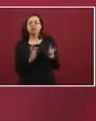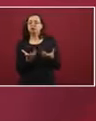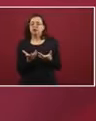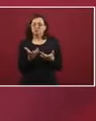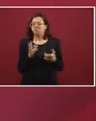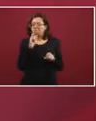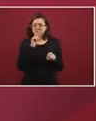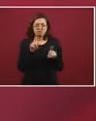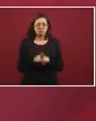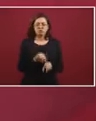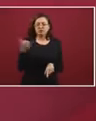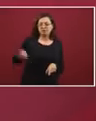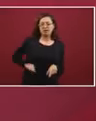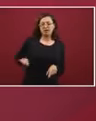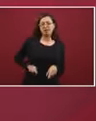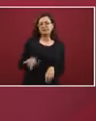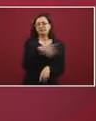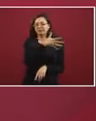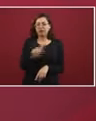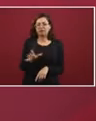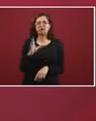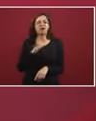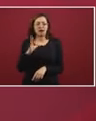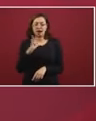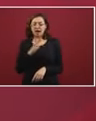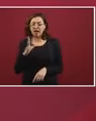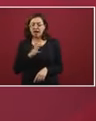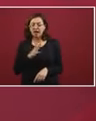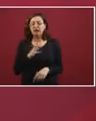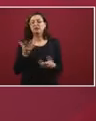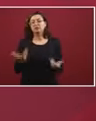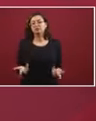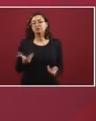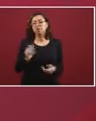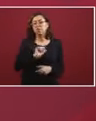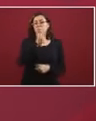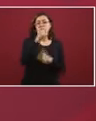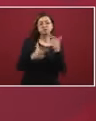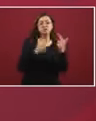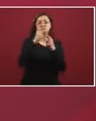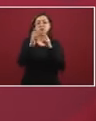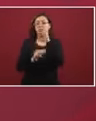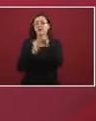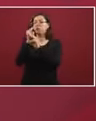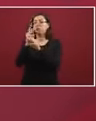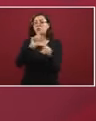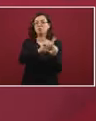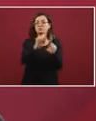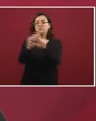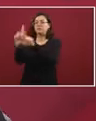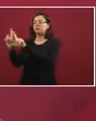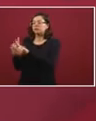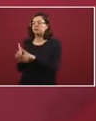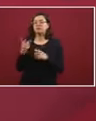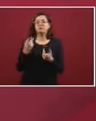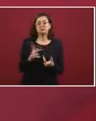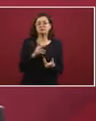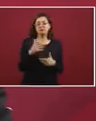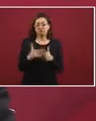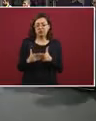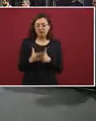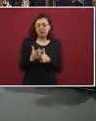los intereses que tenemos, que no necesariamente son los de otras regiones del mundo o de otros países. Es lo que vamos a hacer el año que entra